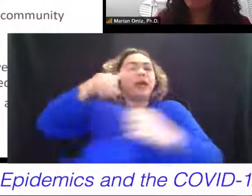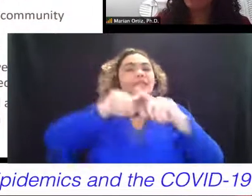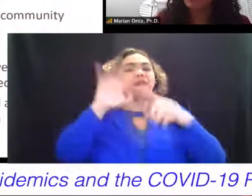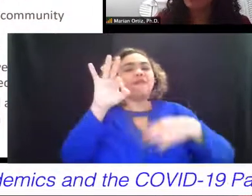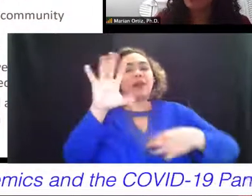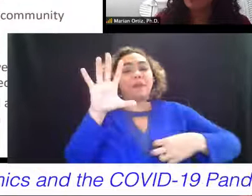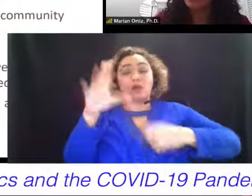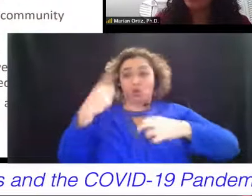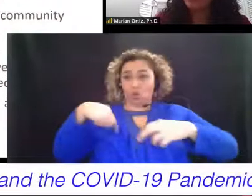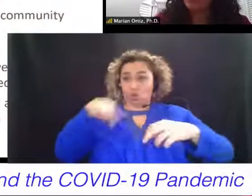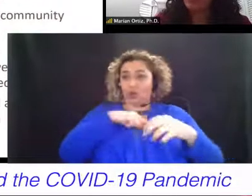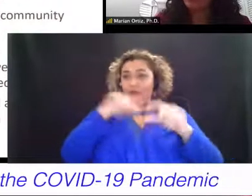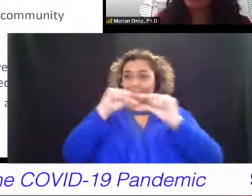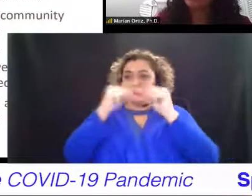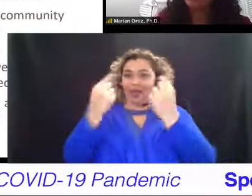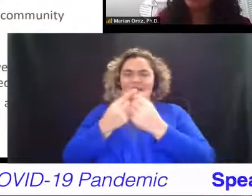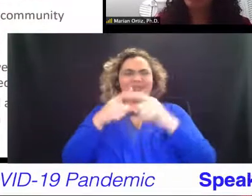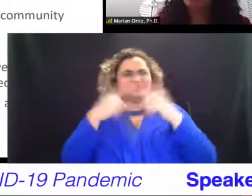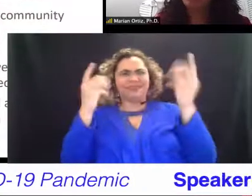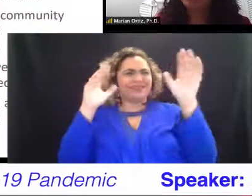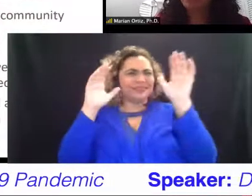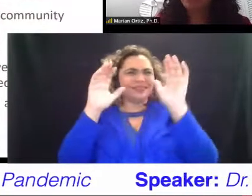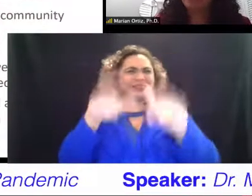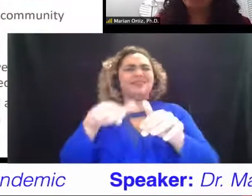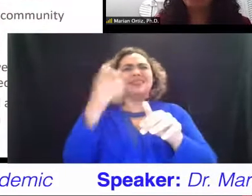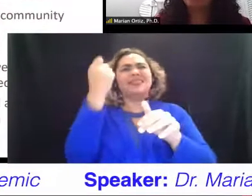grupos que estaban opuestos a las diferentes